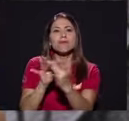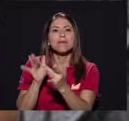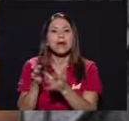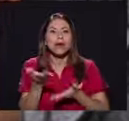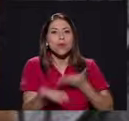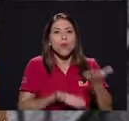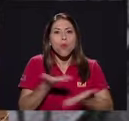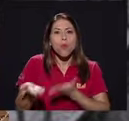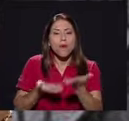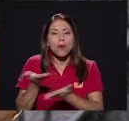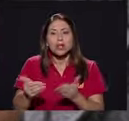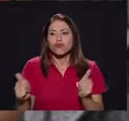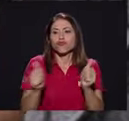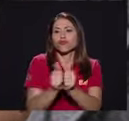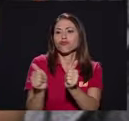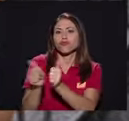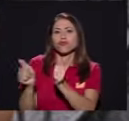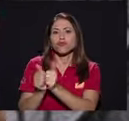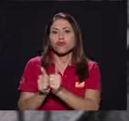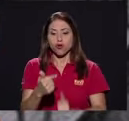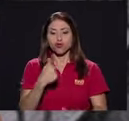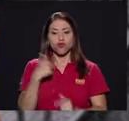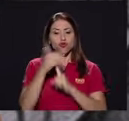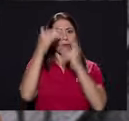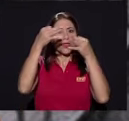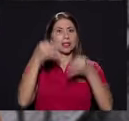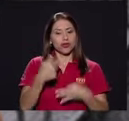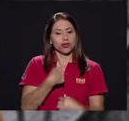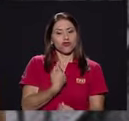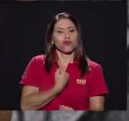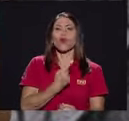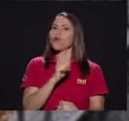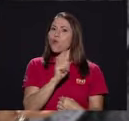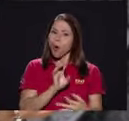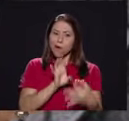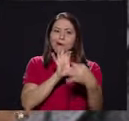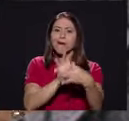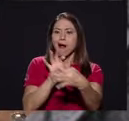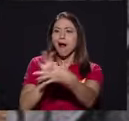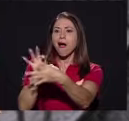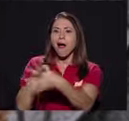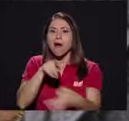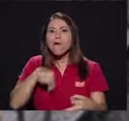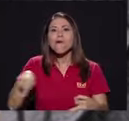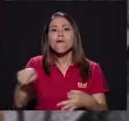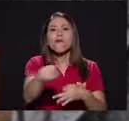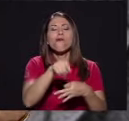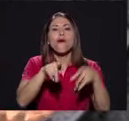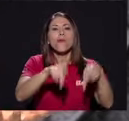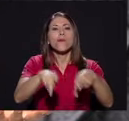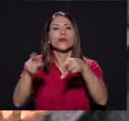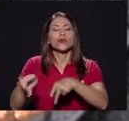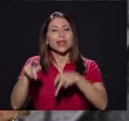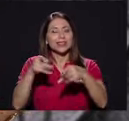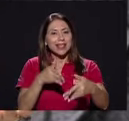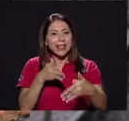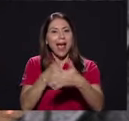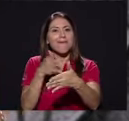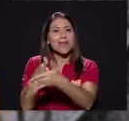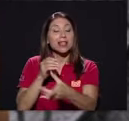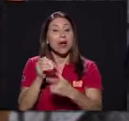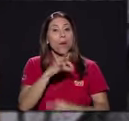colaboración, de co-creación. Es decir, ya yo no tomo las decisiones en un escritorio, sino con los sectores y poblaciones que se benefician o afectan de esas